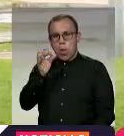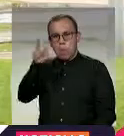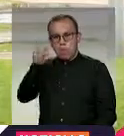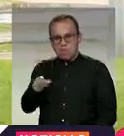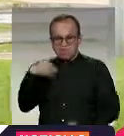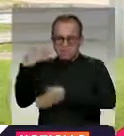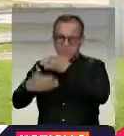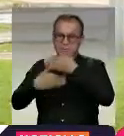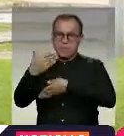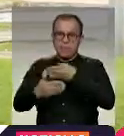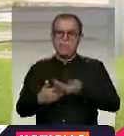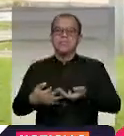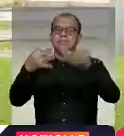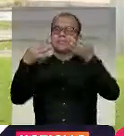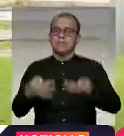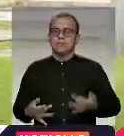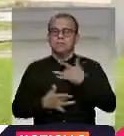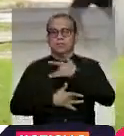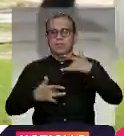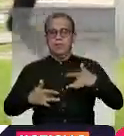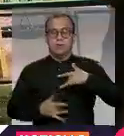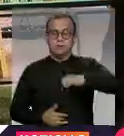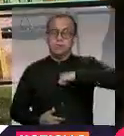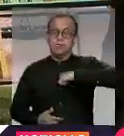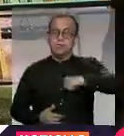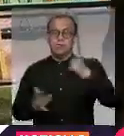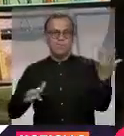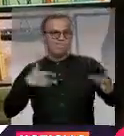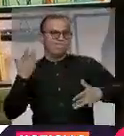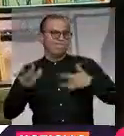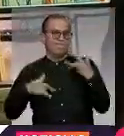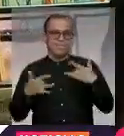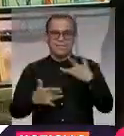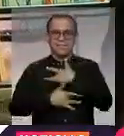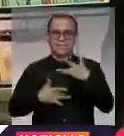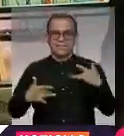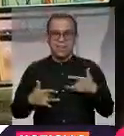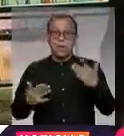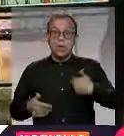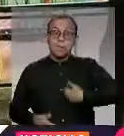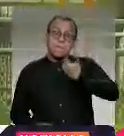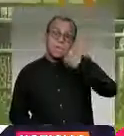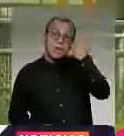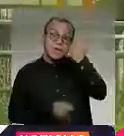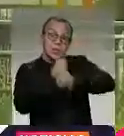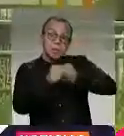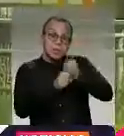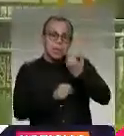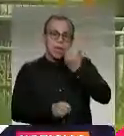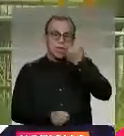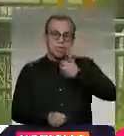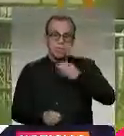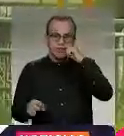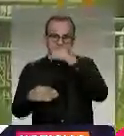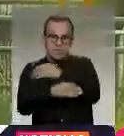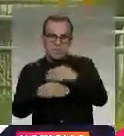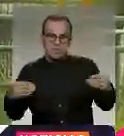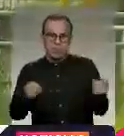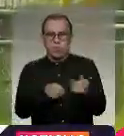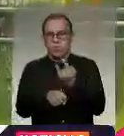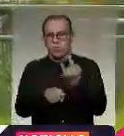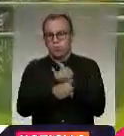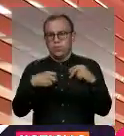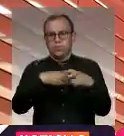que contribuye a garantizar el derecho a la salud y el derecho a gozar de un ambiente sano a niños y adultos mayores, que son los principales usuarios de